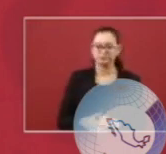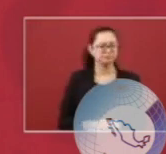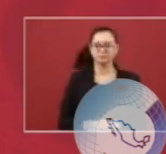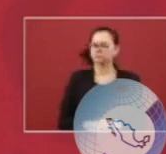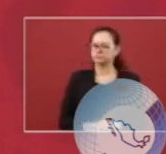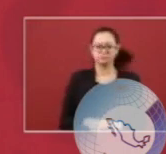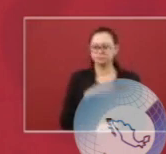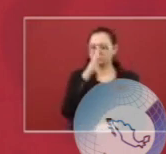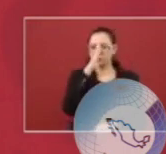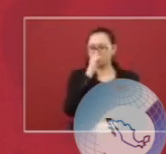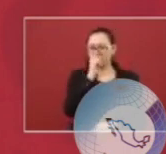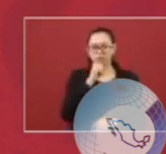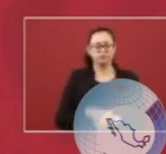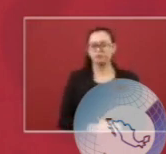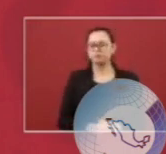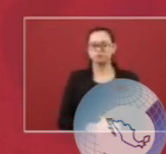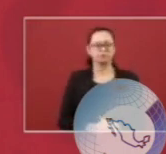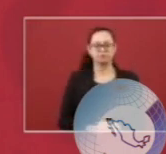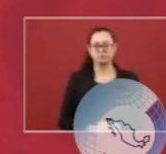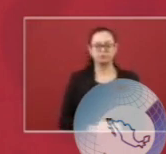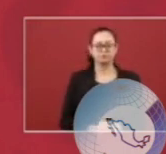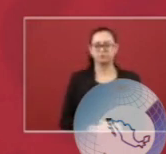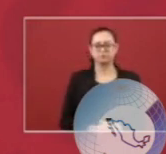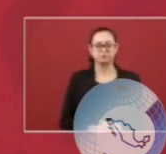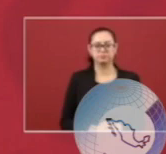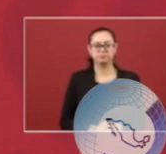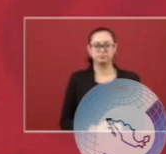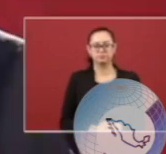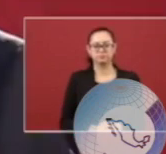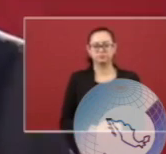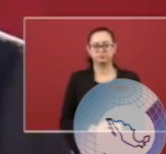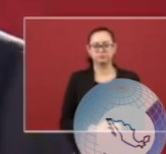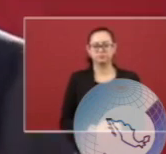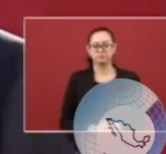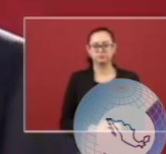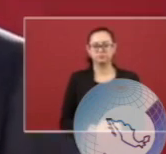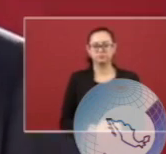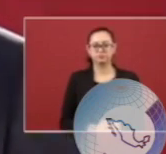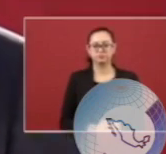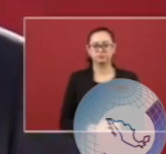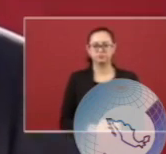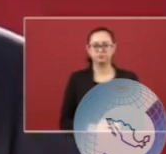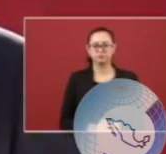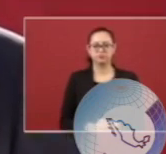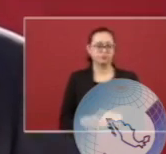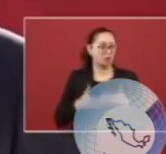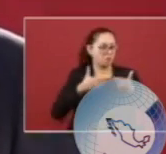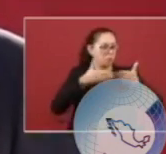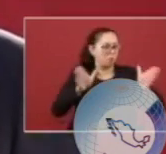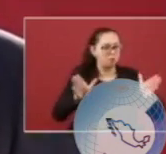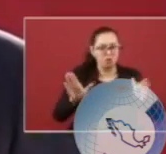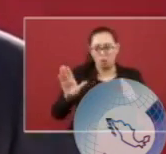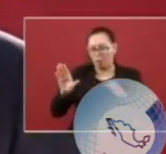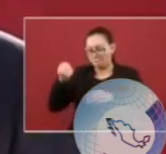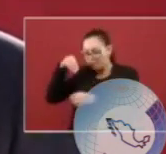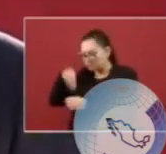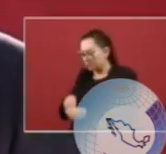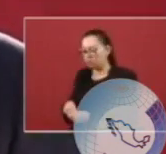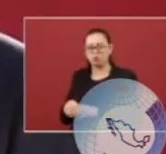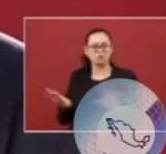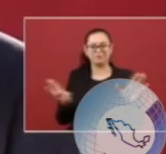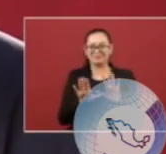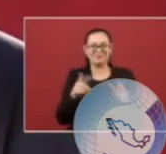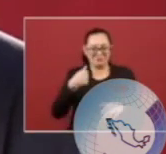eso y este en público y en privado en su nombre con